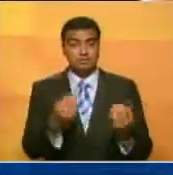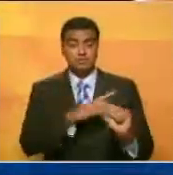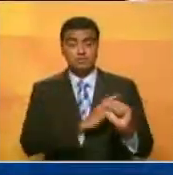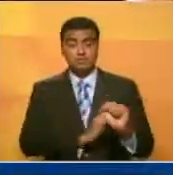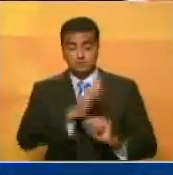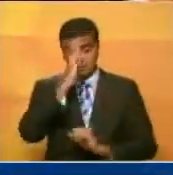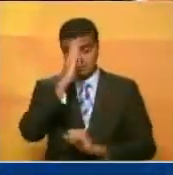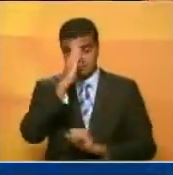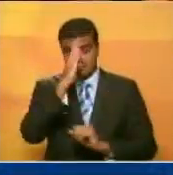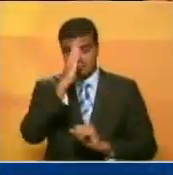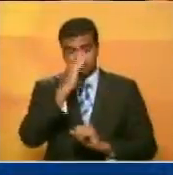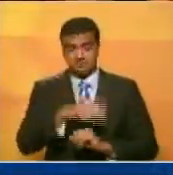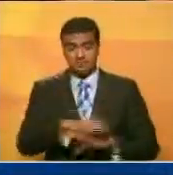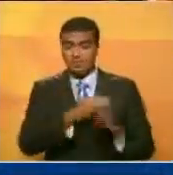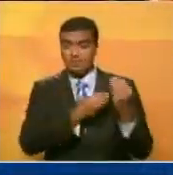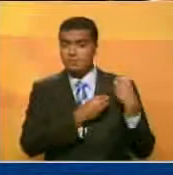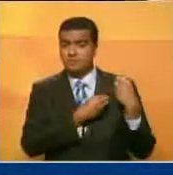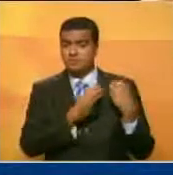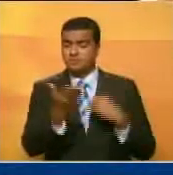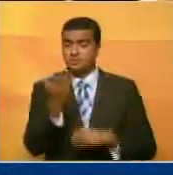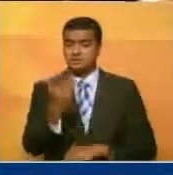Armada está ocupando un papel